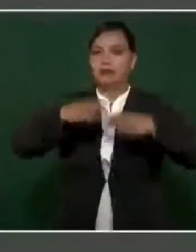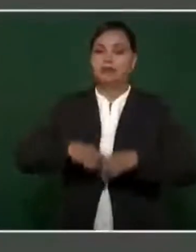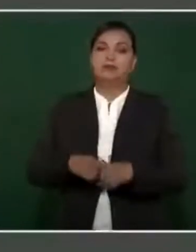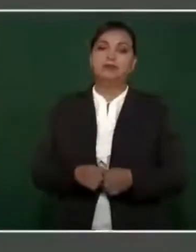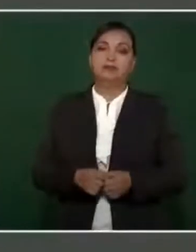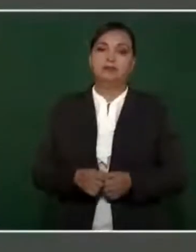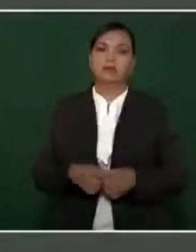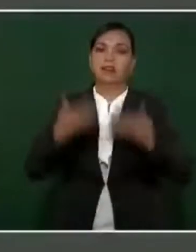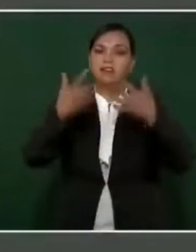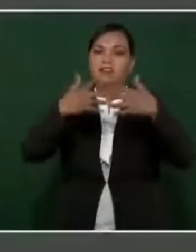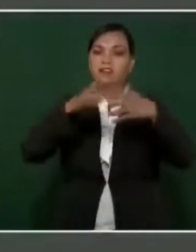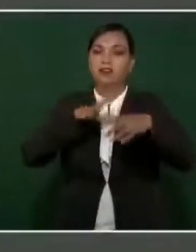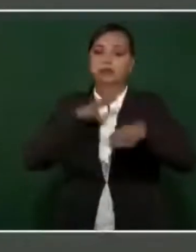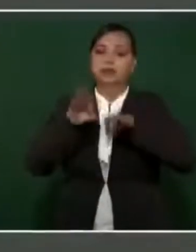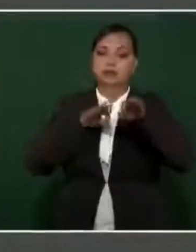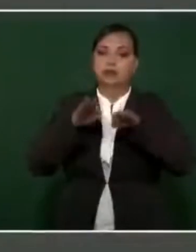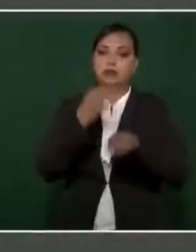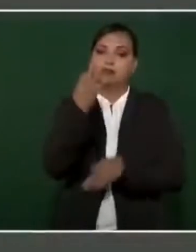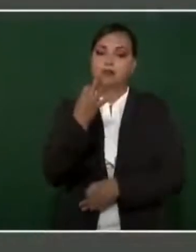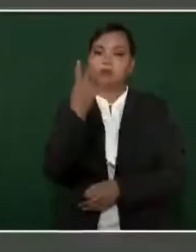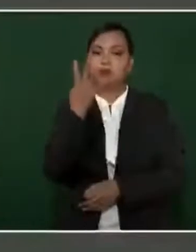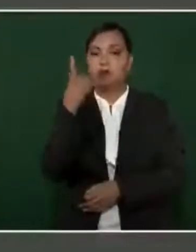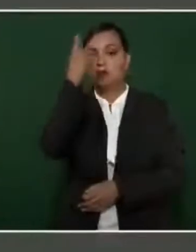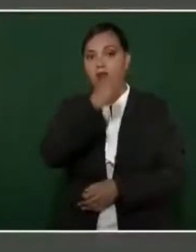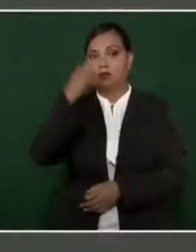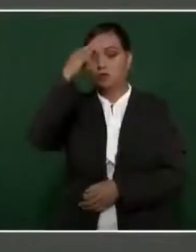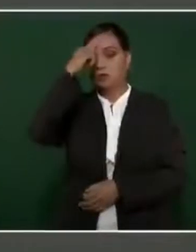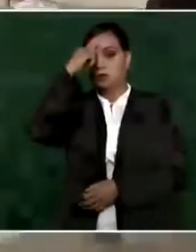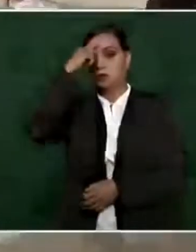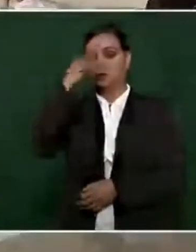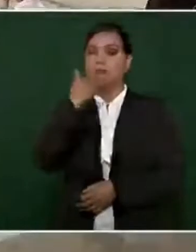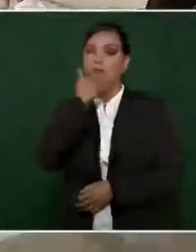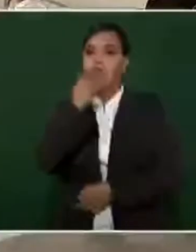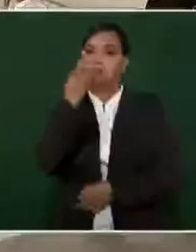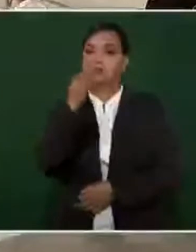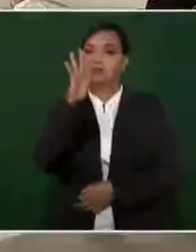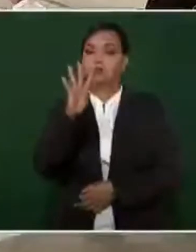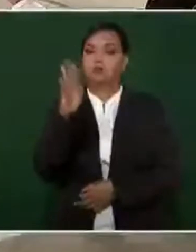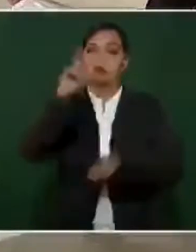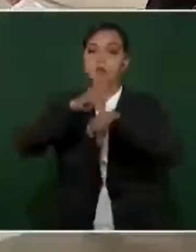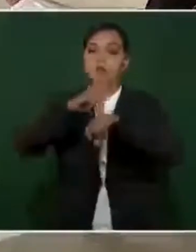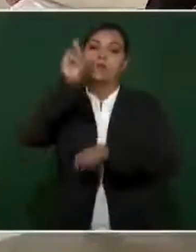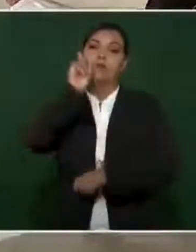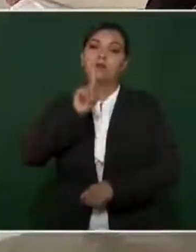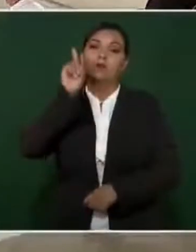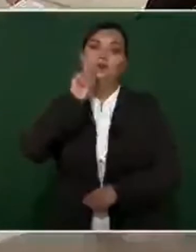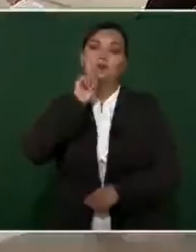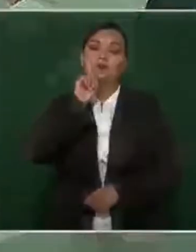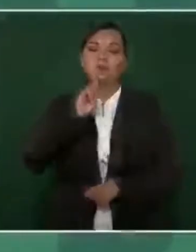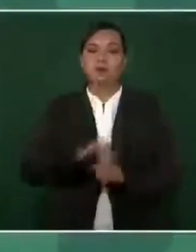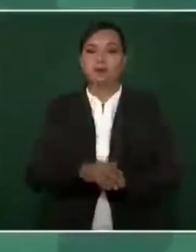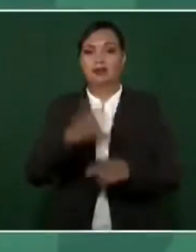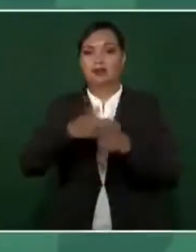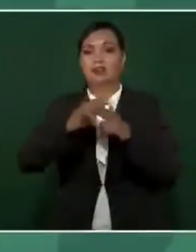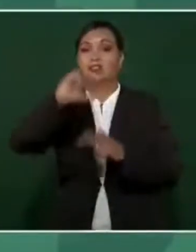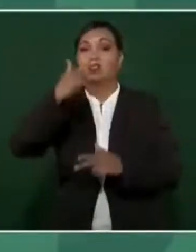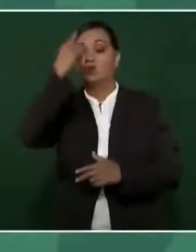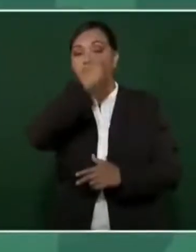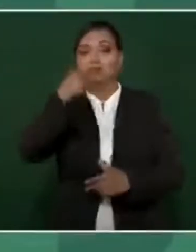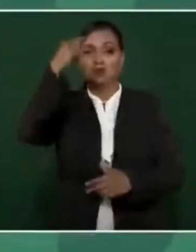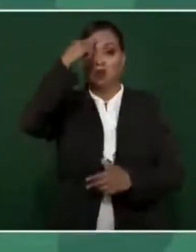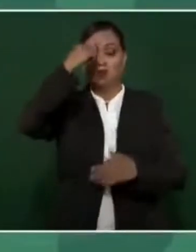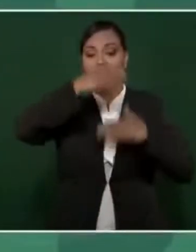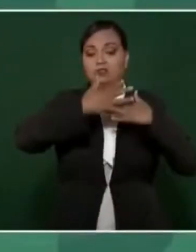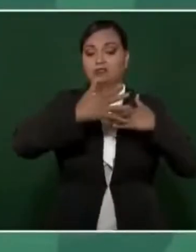Trabajaban 3, 4 horas, 3, 4 días, mujeres, hasta 12 horas